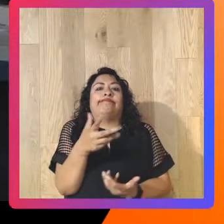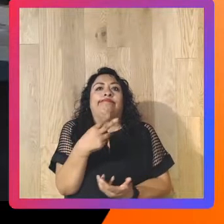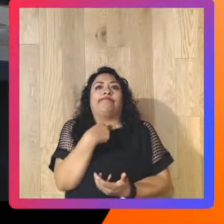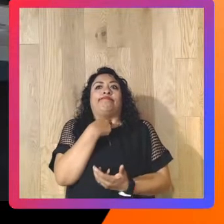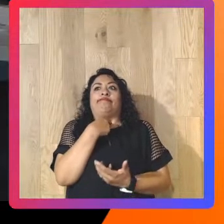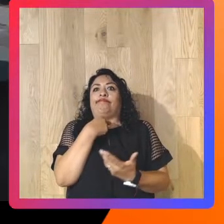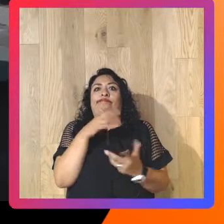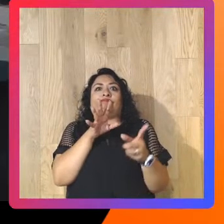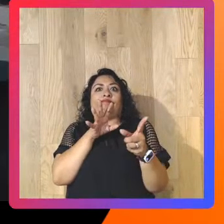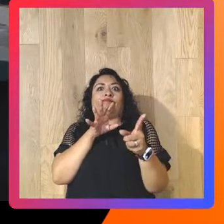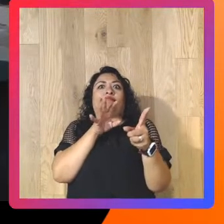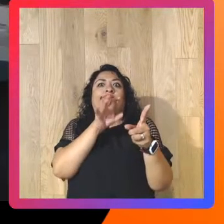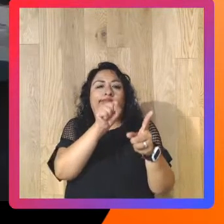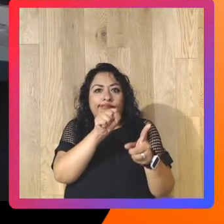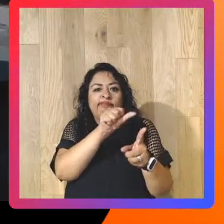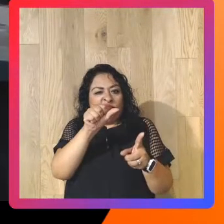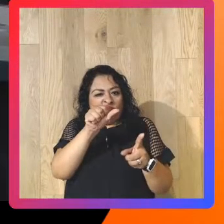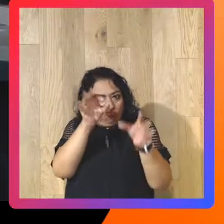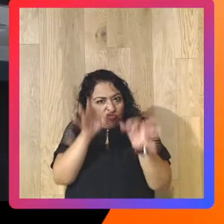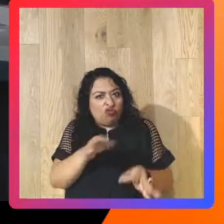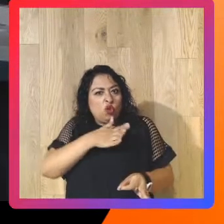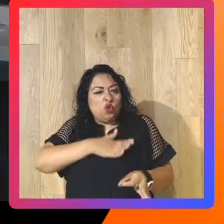de cumplir con un salario digno.